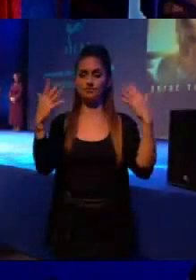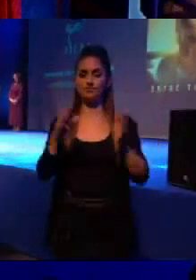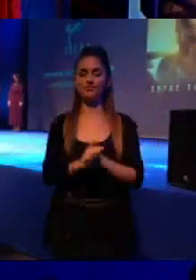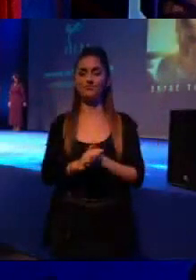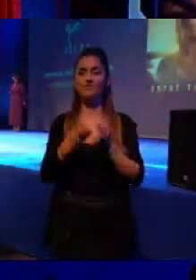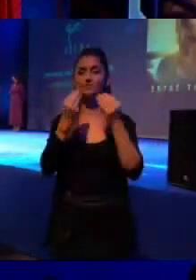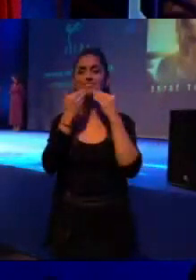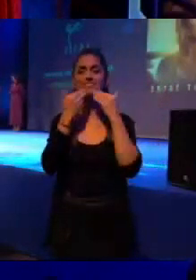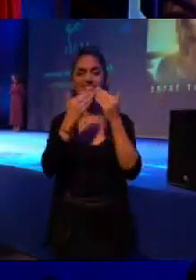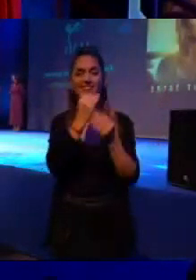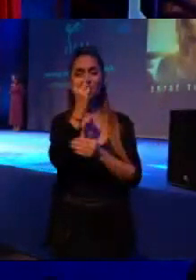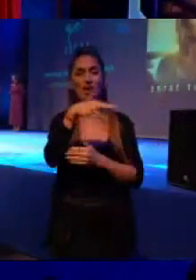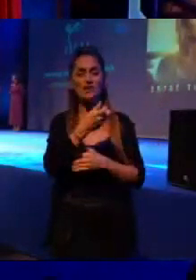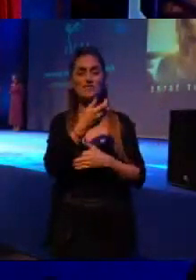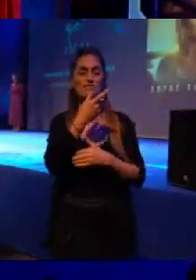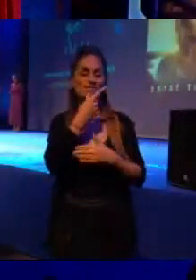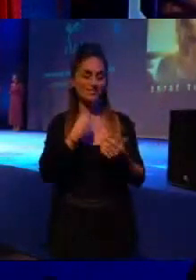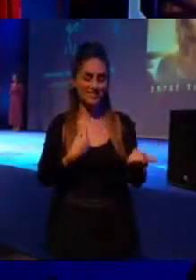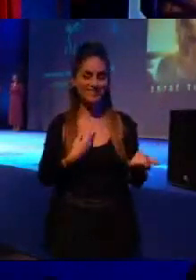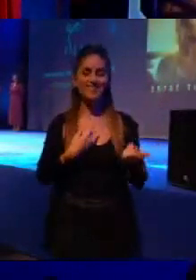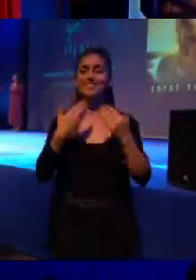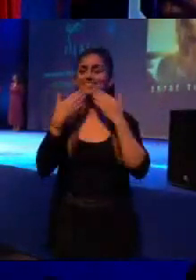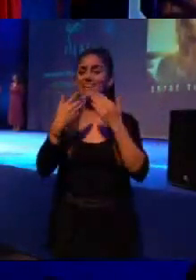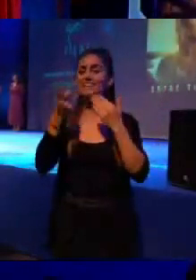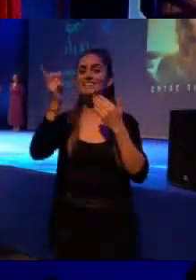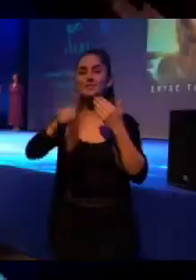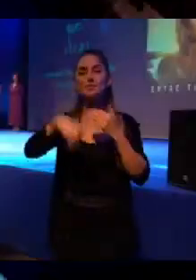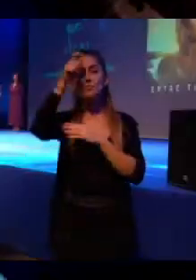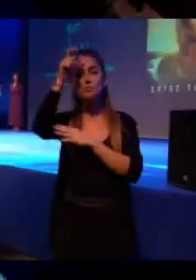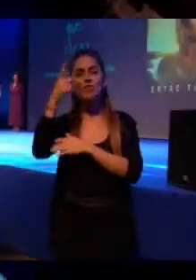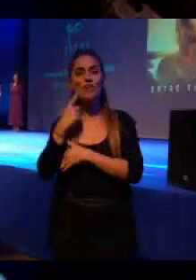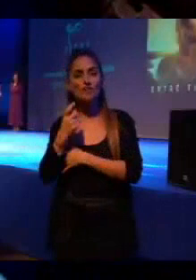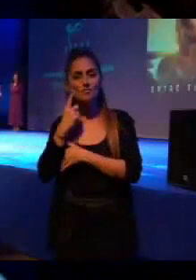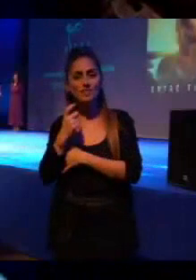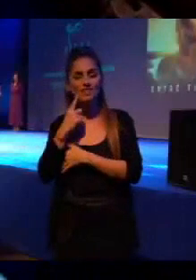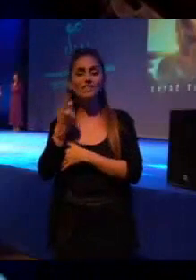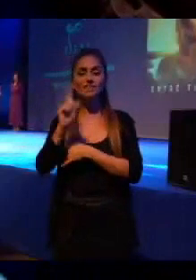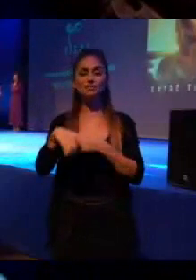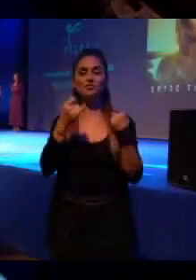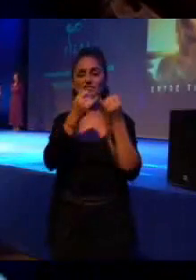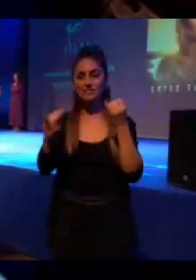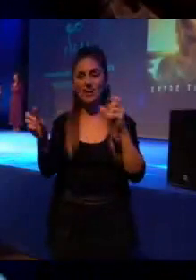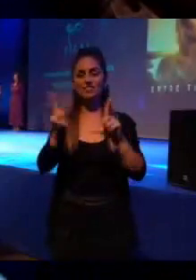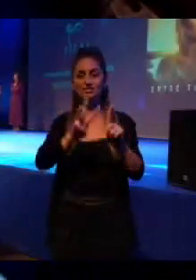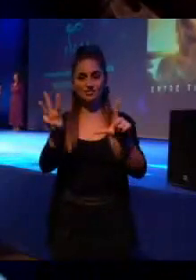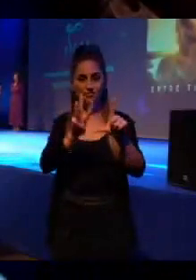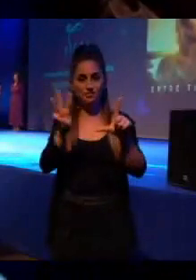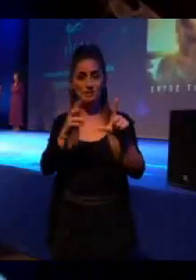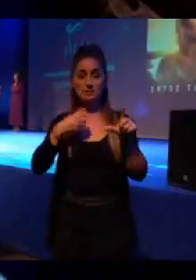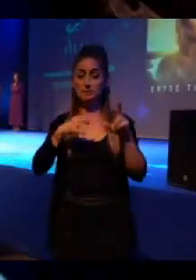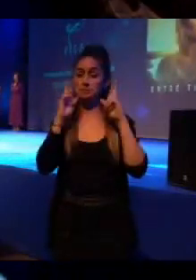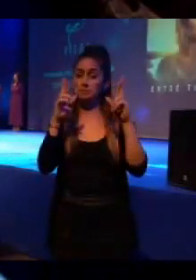Muchas gracias, Juanjo, por tus palabras. Muchas gracias al pueblo de Almería, al festival, a FICAL. Espero que cuando veáis la